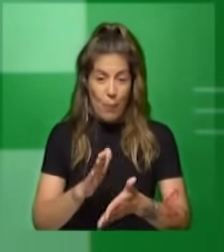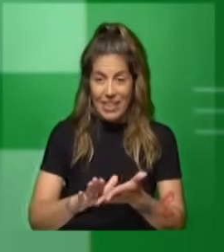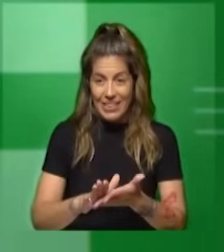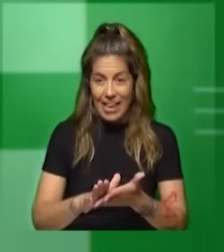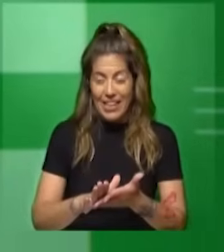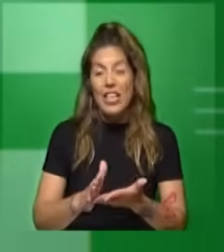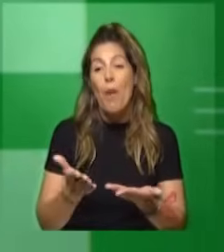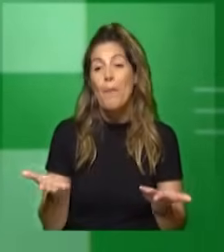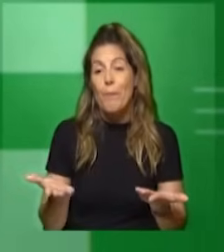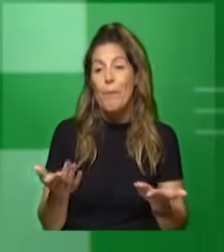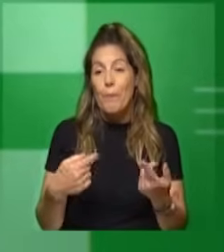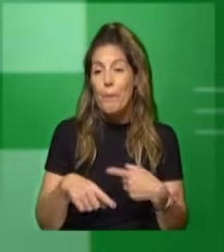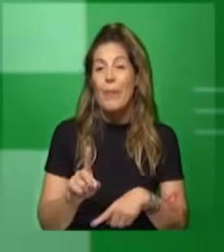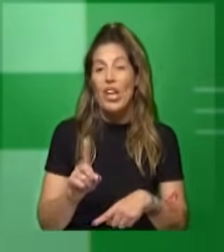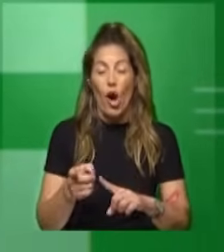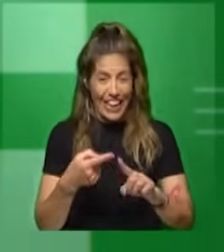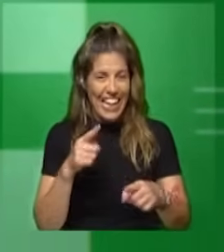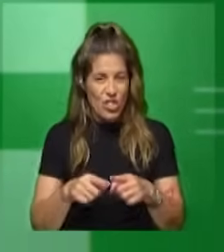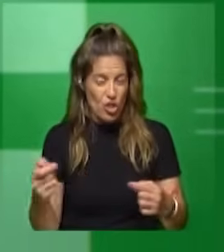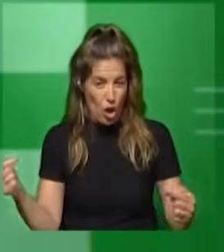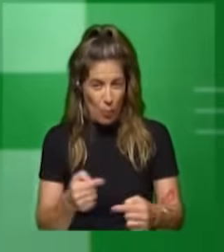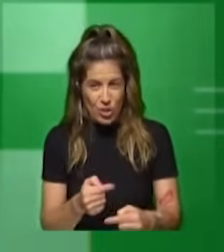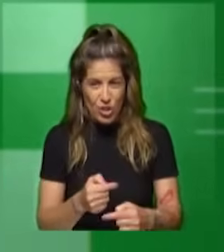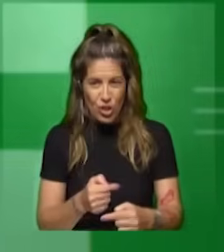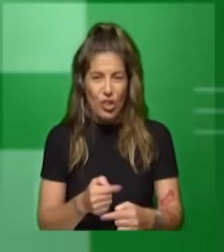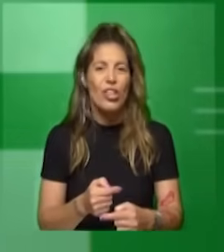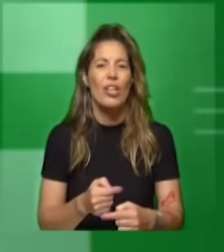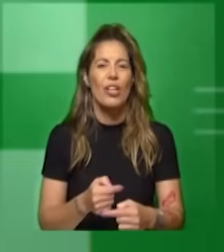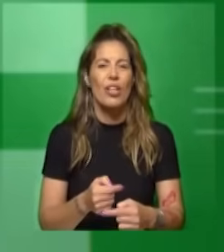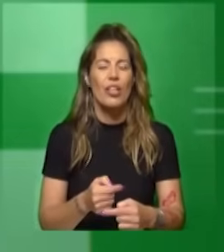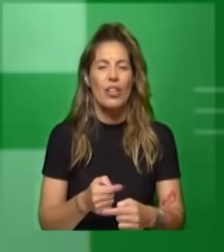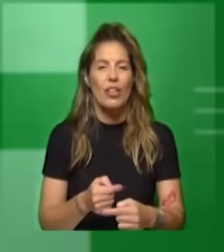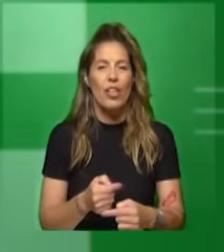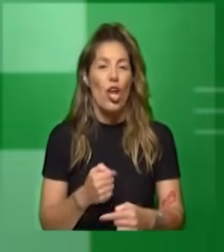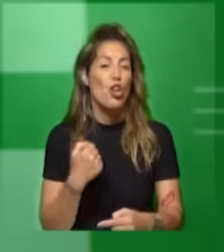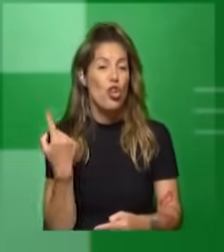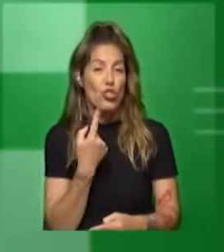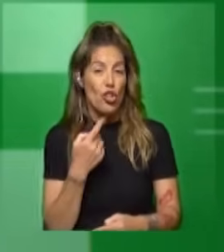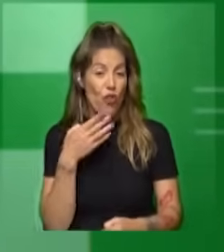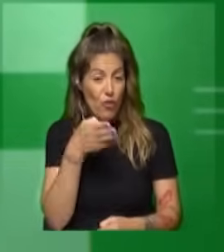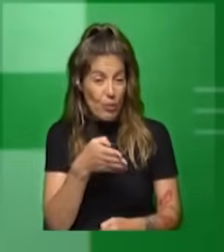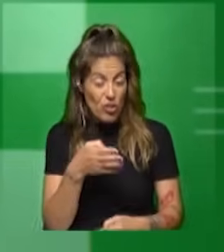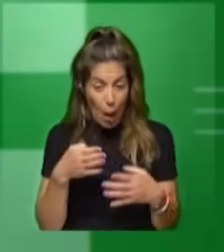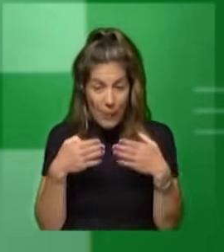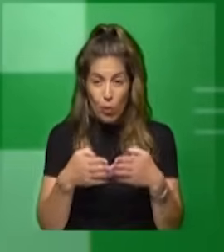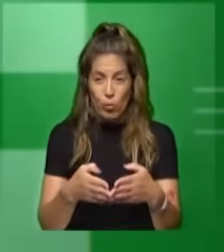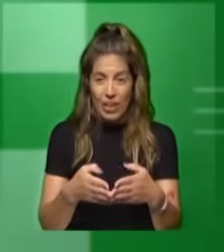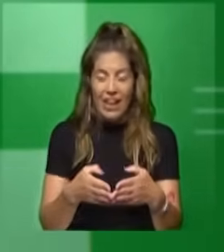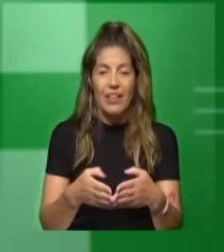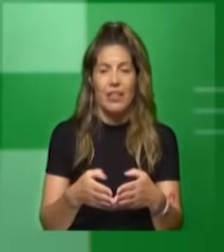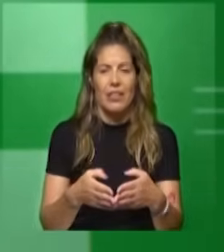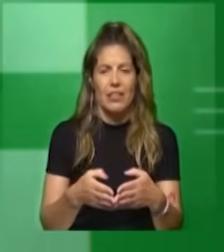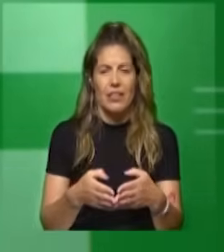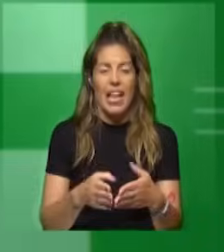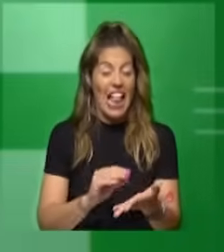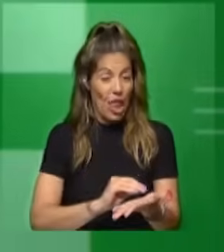han sido relacionados a la oposición. Y bueno, nosotros fuimos a preguntar a